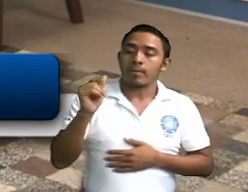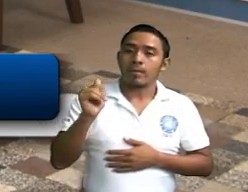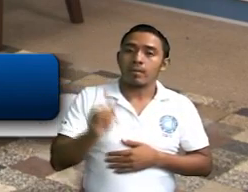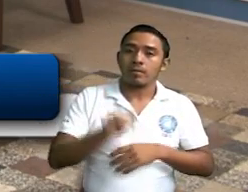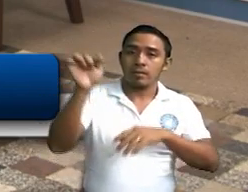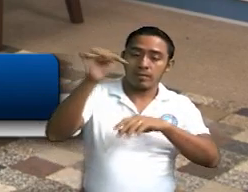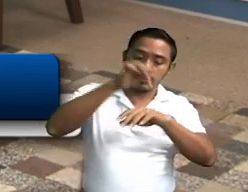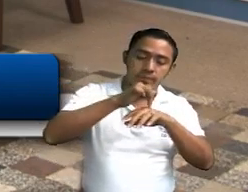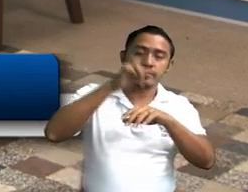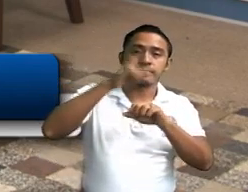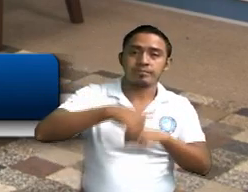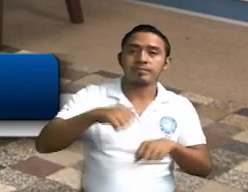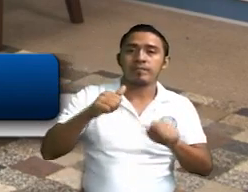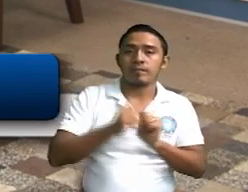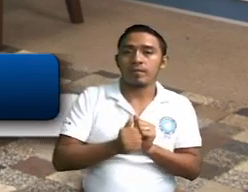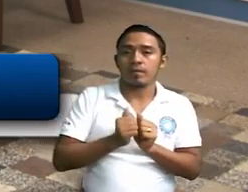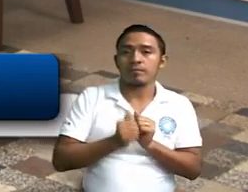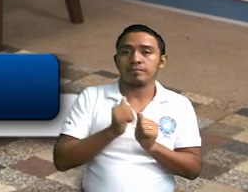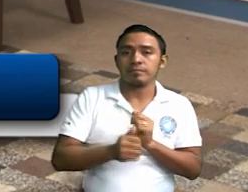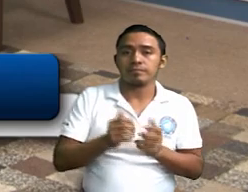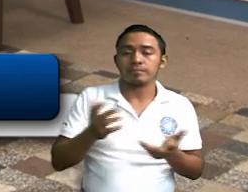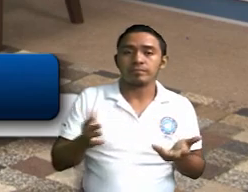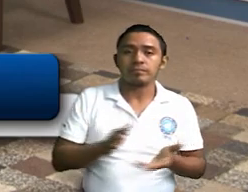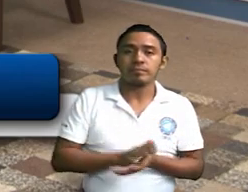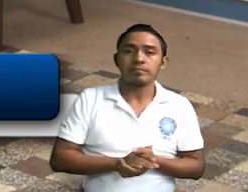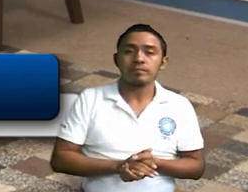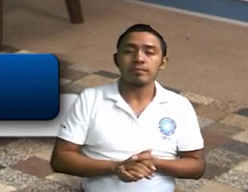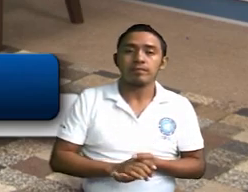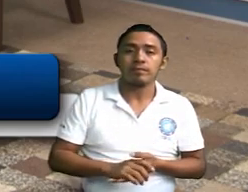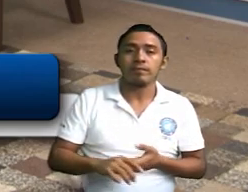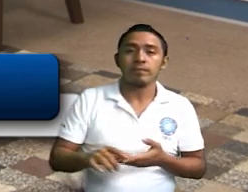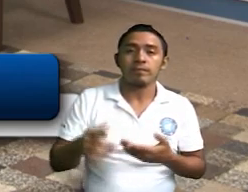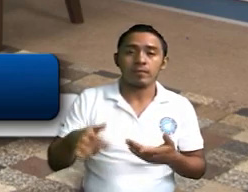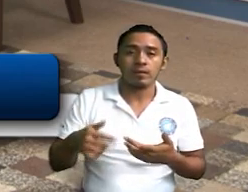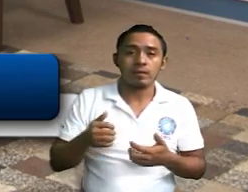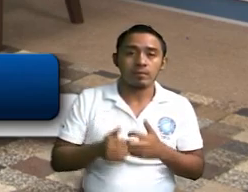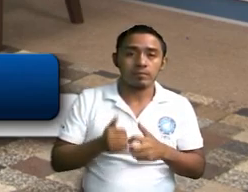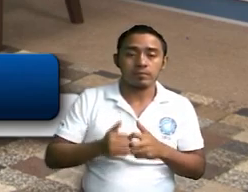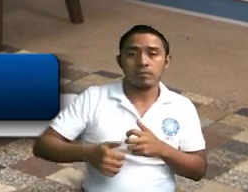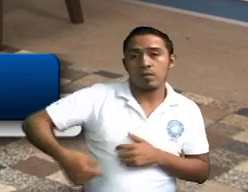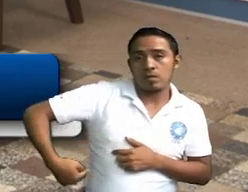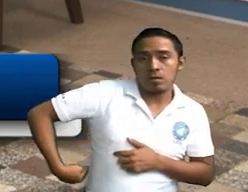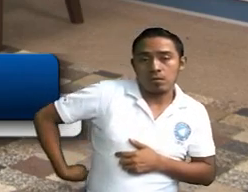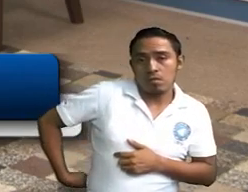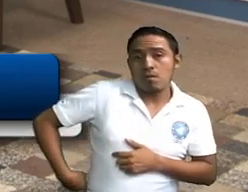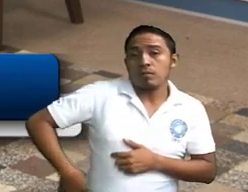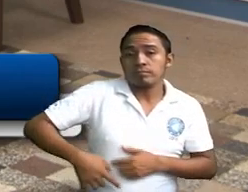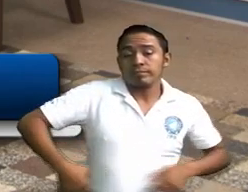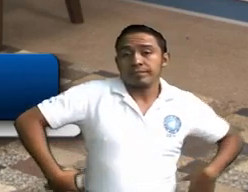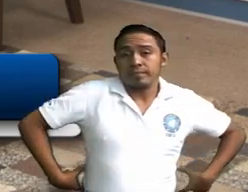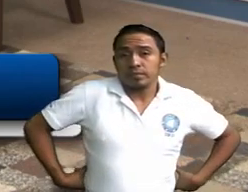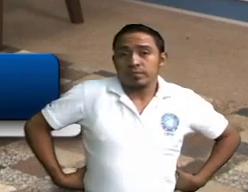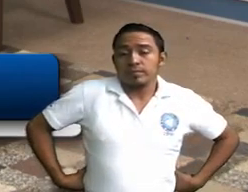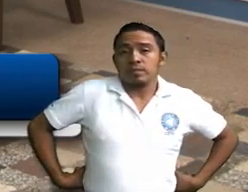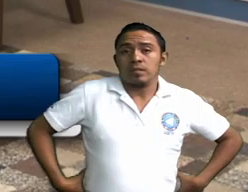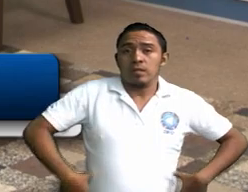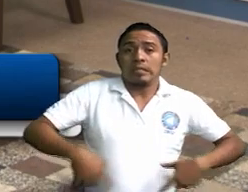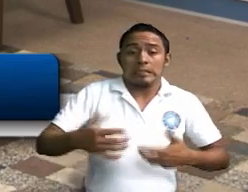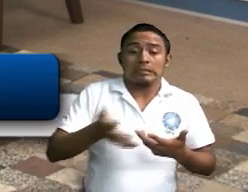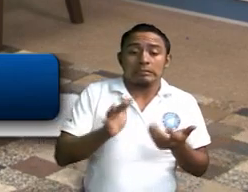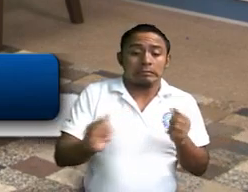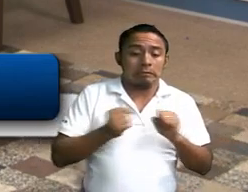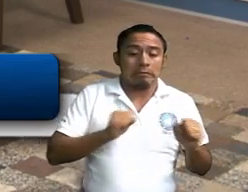quedarse ahí y provocar una infección, lo que es una artritis séptica, que es una de las condiciones que una urgencia para un